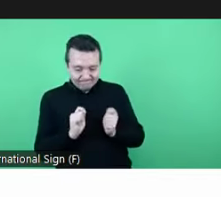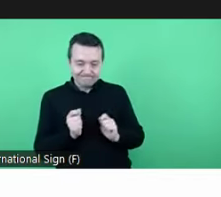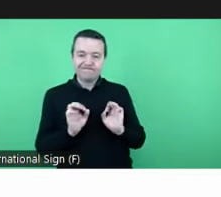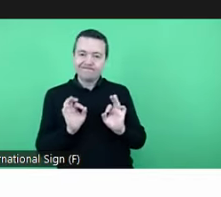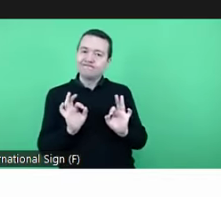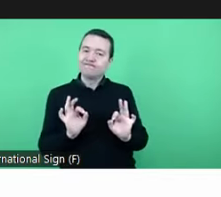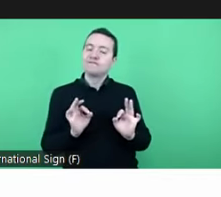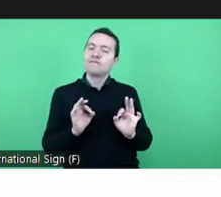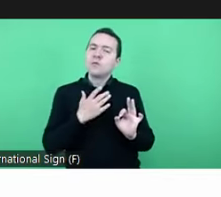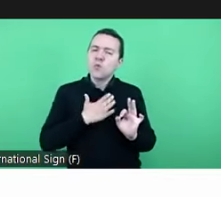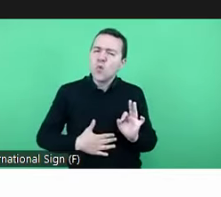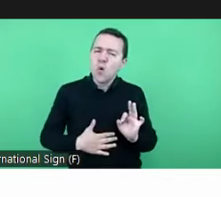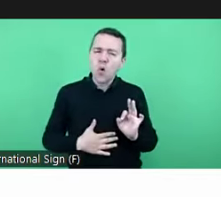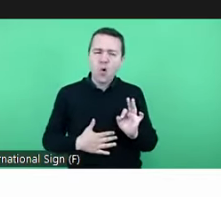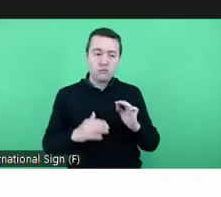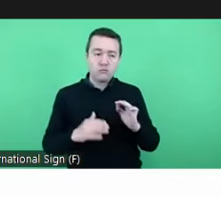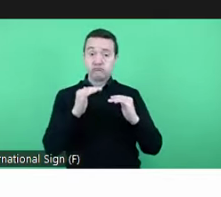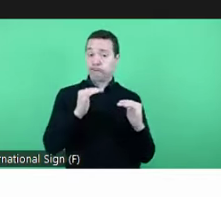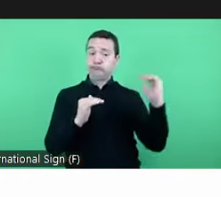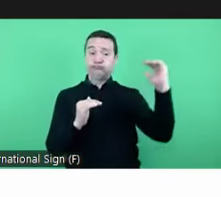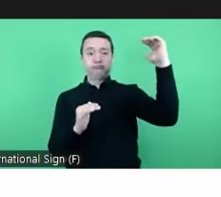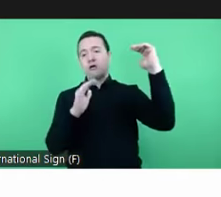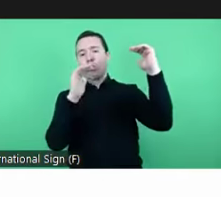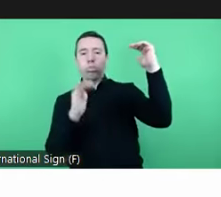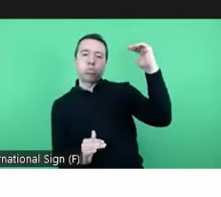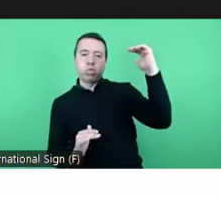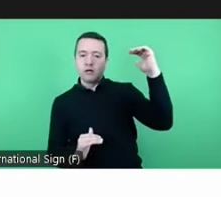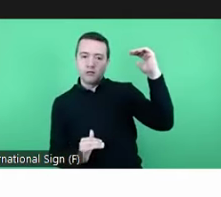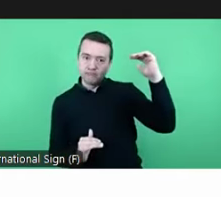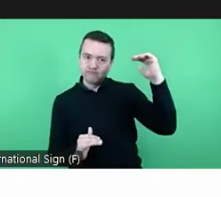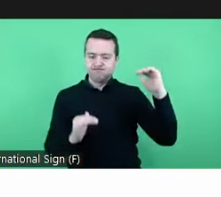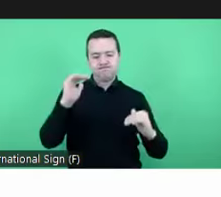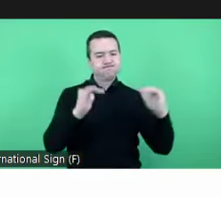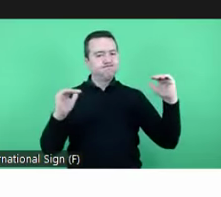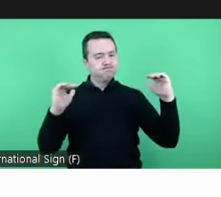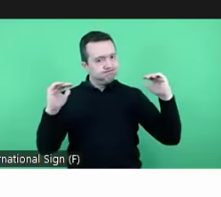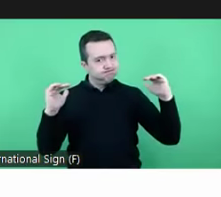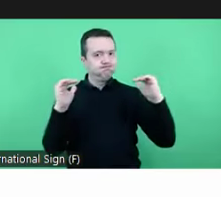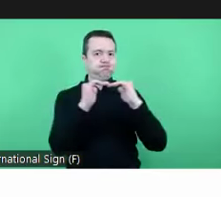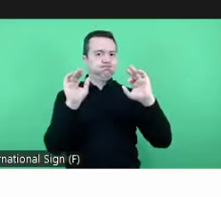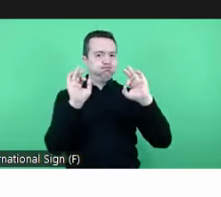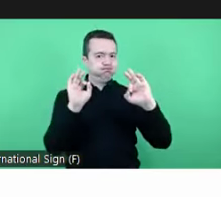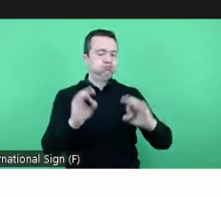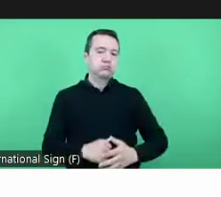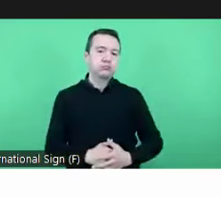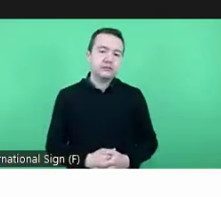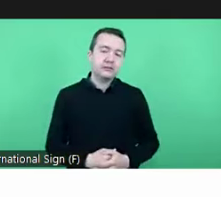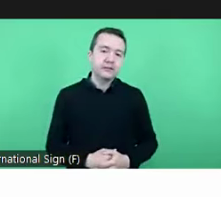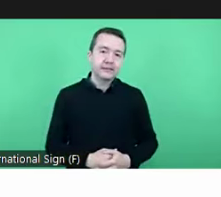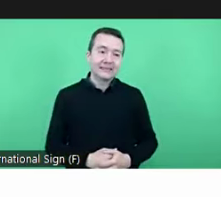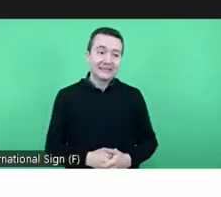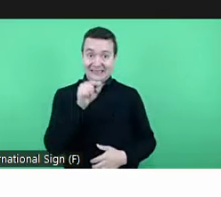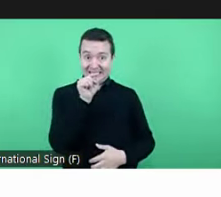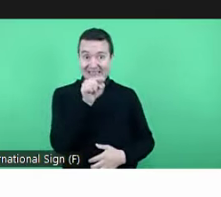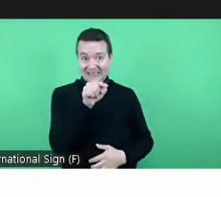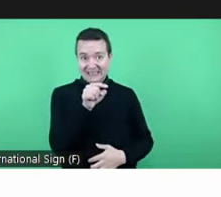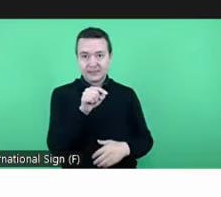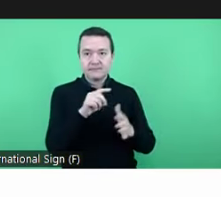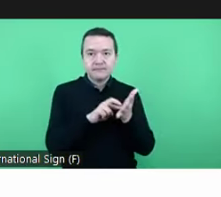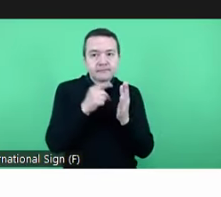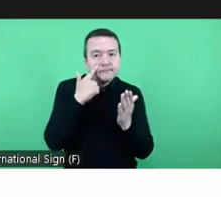sistema, ensure equality in the system. y esto también trae de la And this mano also brings desafíos en términos de la calidad